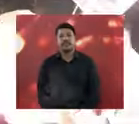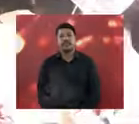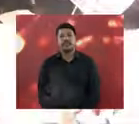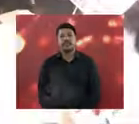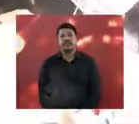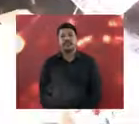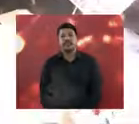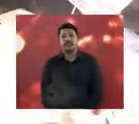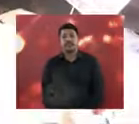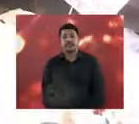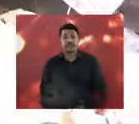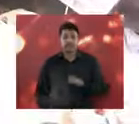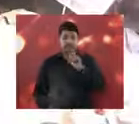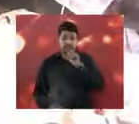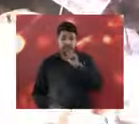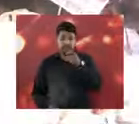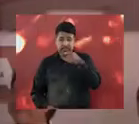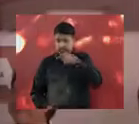Somos un equipo.